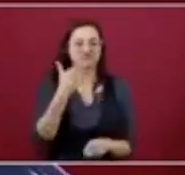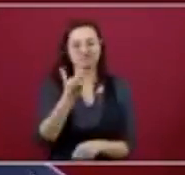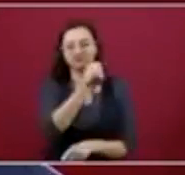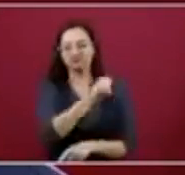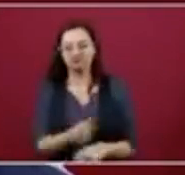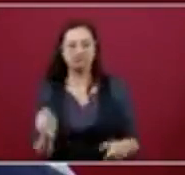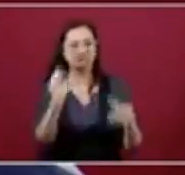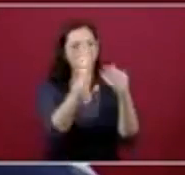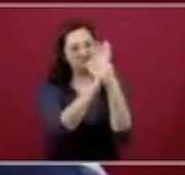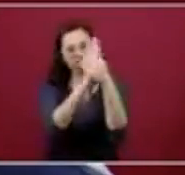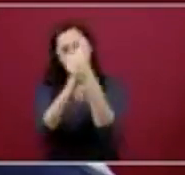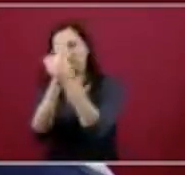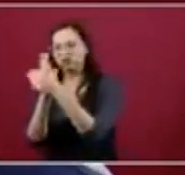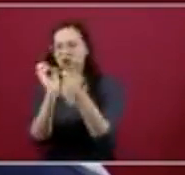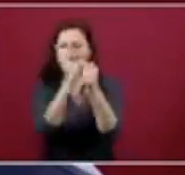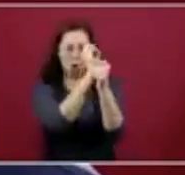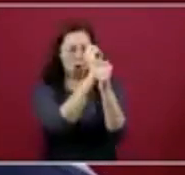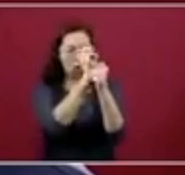la organización